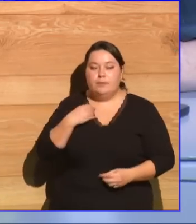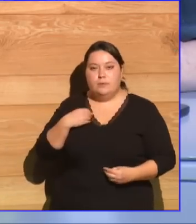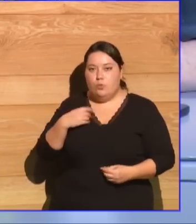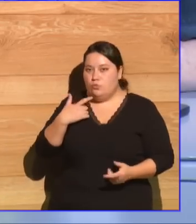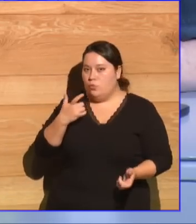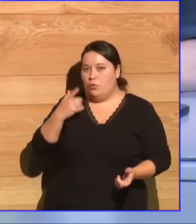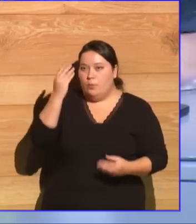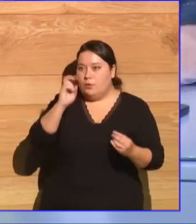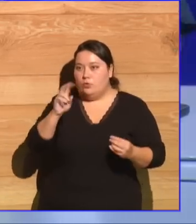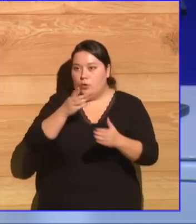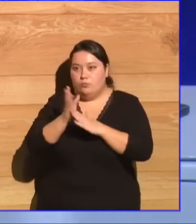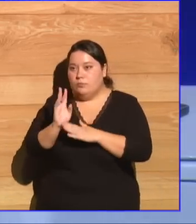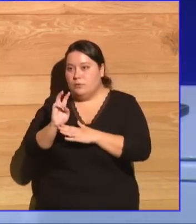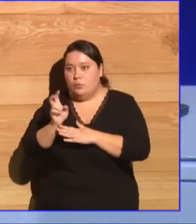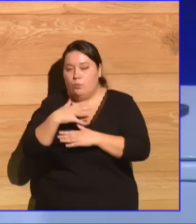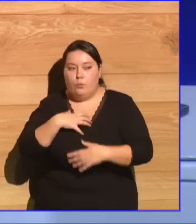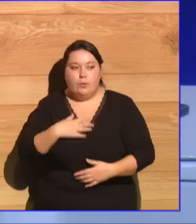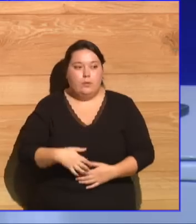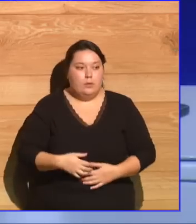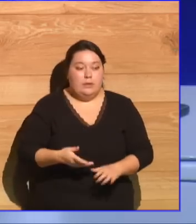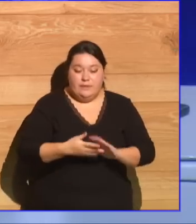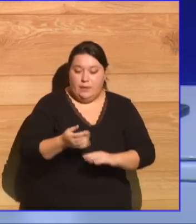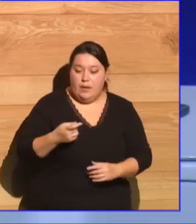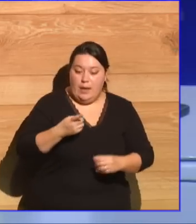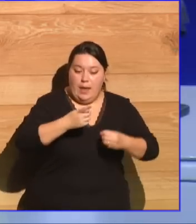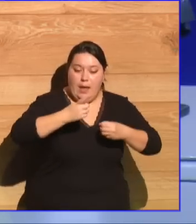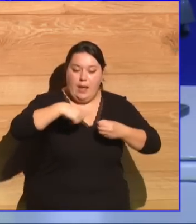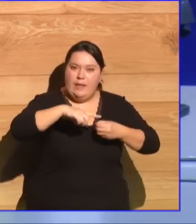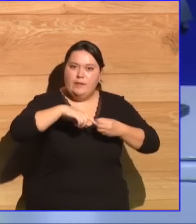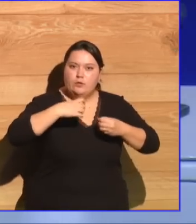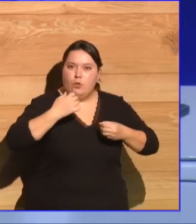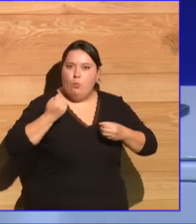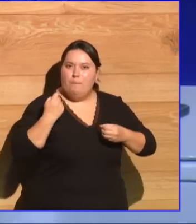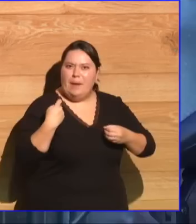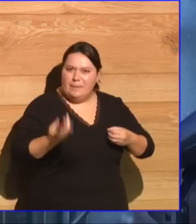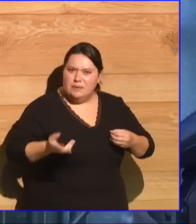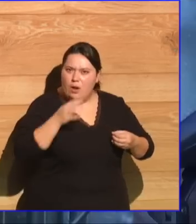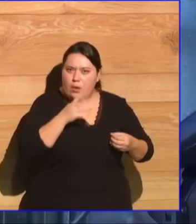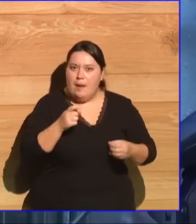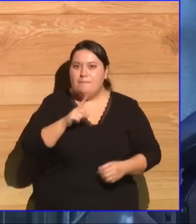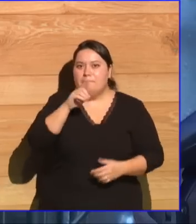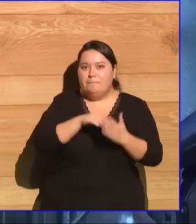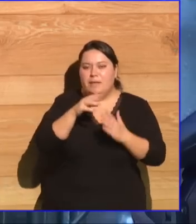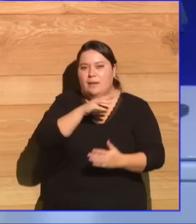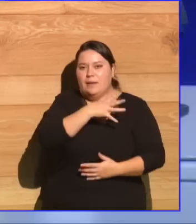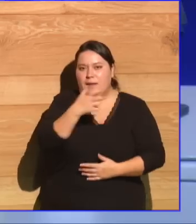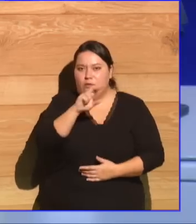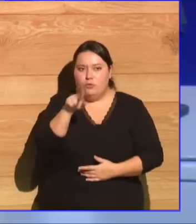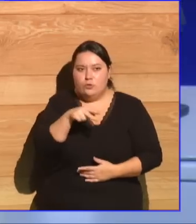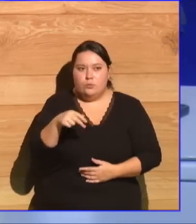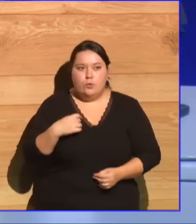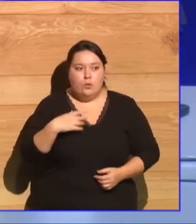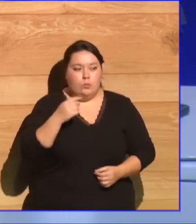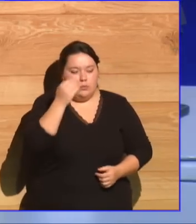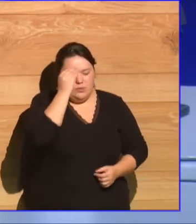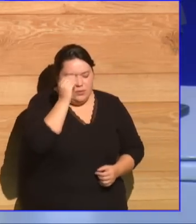en nada más que en eso, ¿no? O sea, que valdría una pasta, el cuádruple este valdría una pasta ahora. Pastón. Pero 1.500 Pero pastón, euros ¿eh? por lo menos. Pero pastón, Cago pastón, en pastón. 10, pues